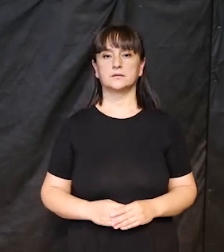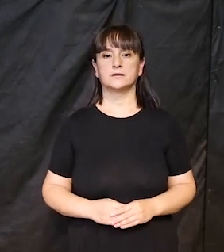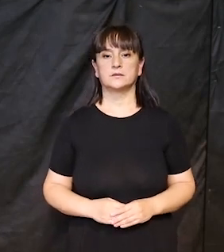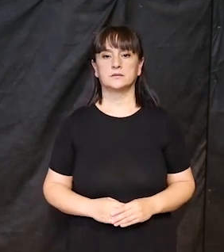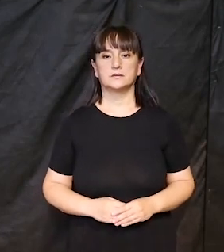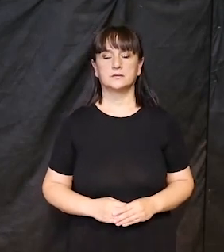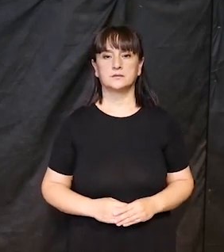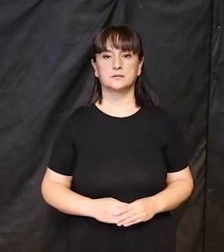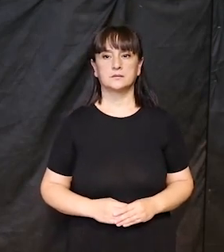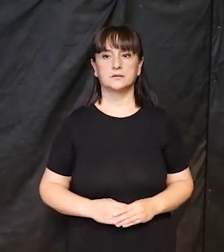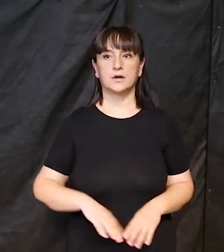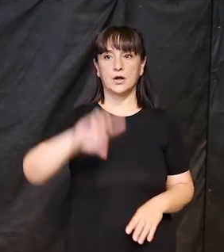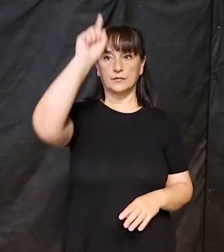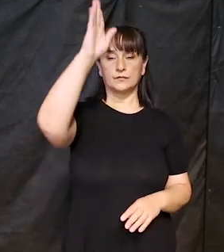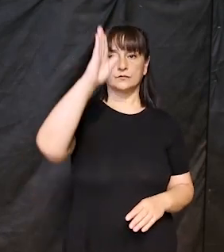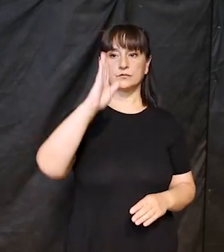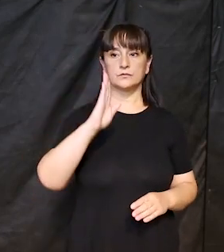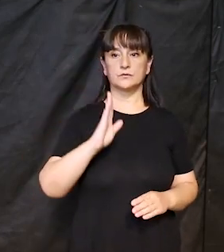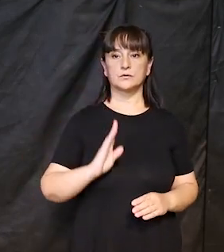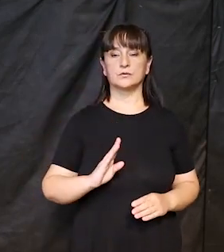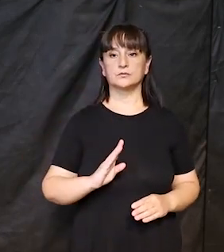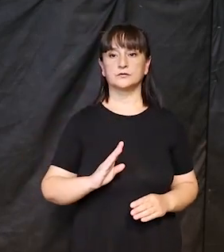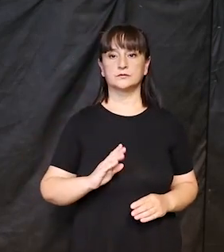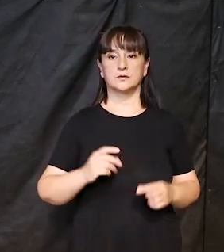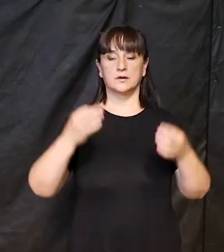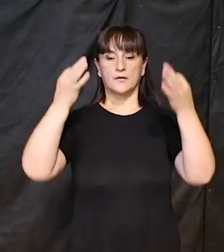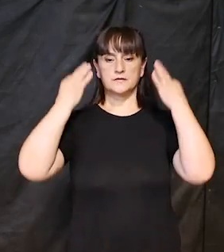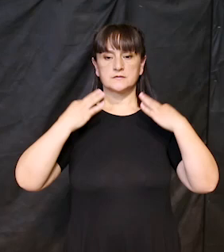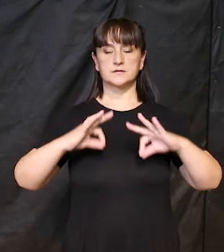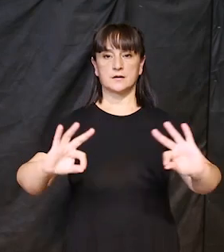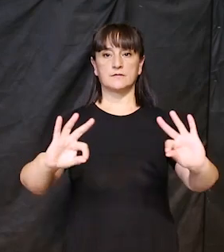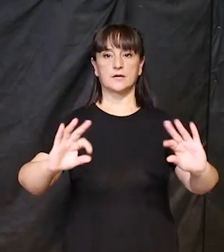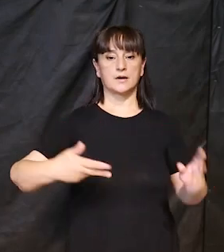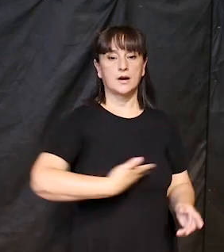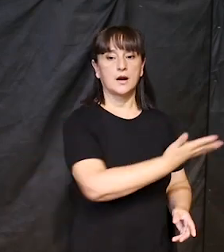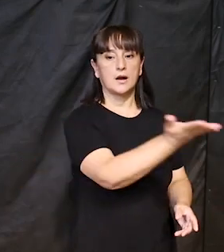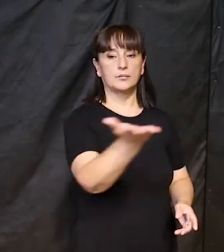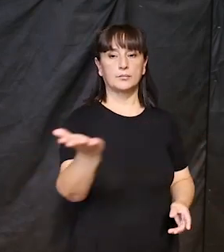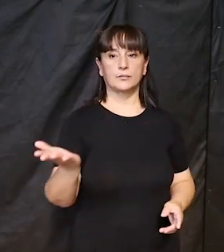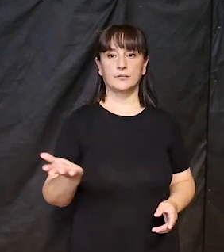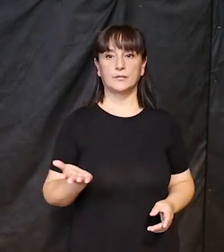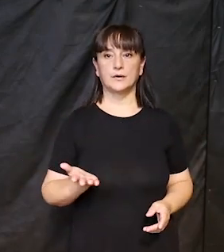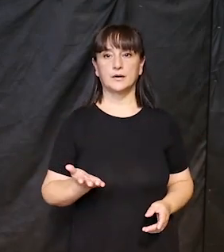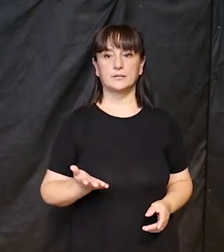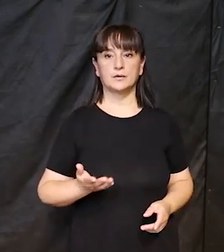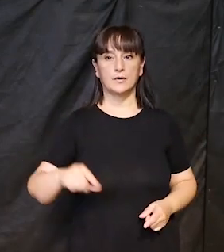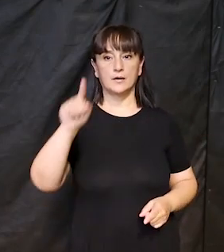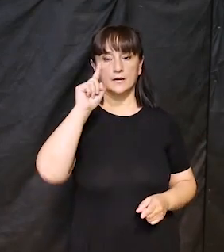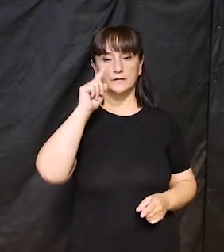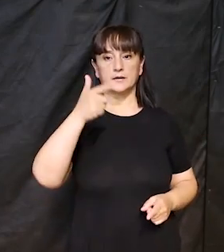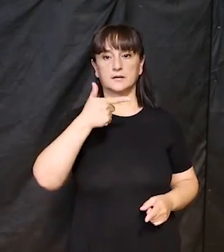respondió gedion y dijo has señor mío con quien salvar e israel he aquí que mi